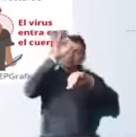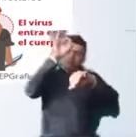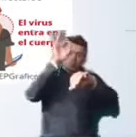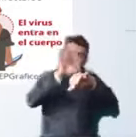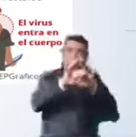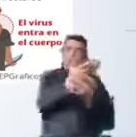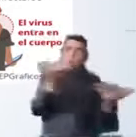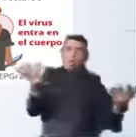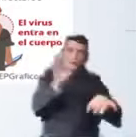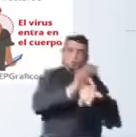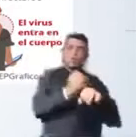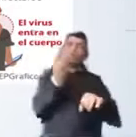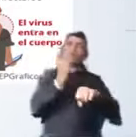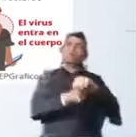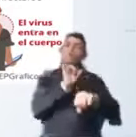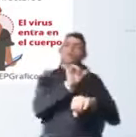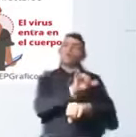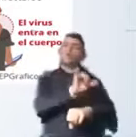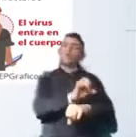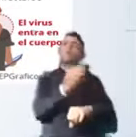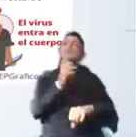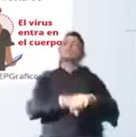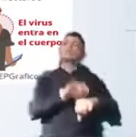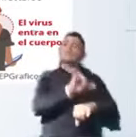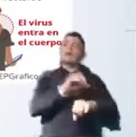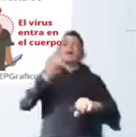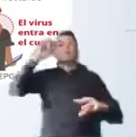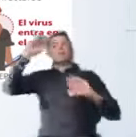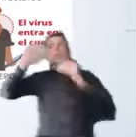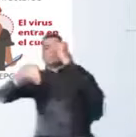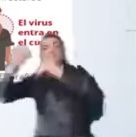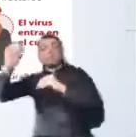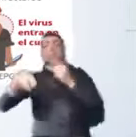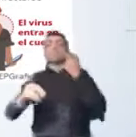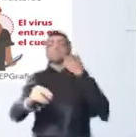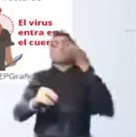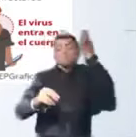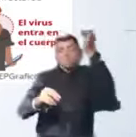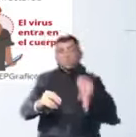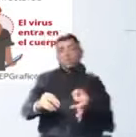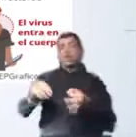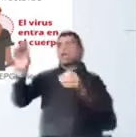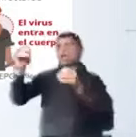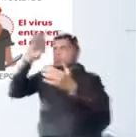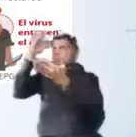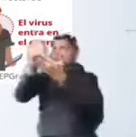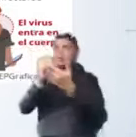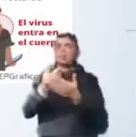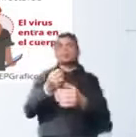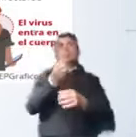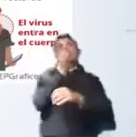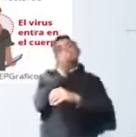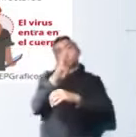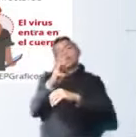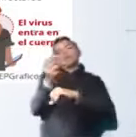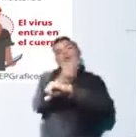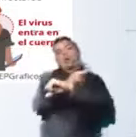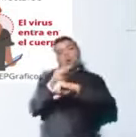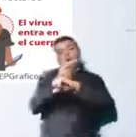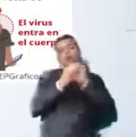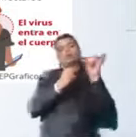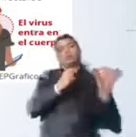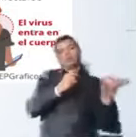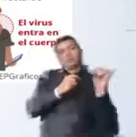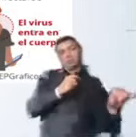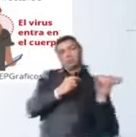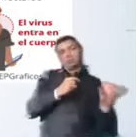muchas teorías, pero en realidad la gran mayoría decían que alrededor de 13 horas pueden sobrevivir en una